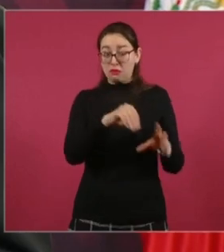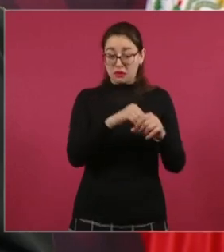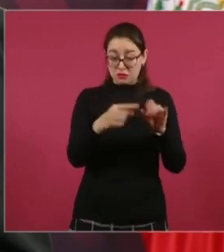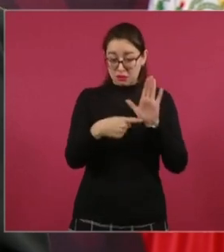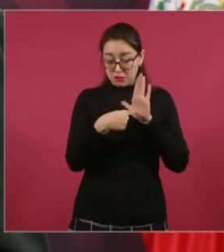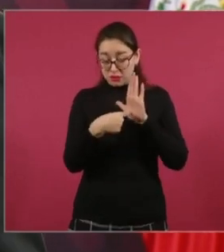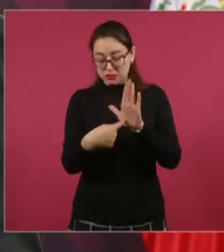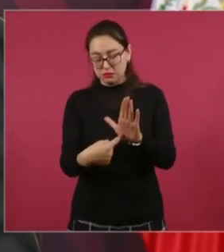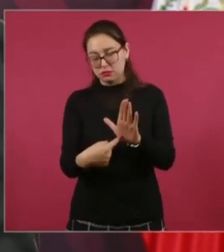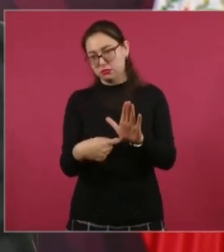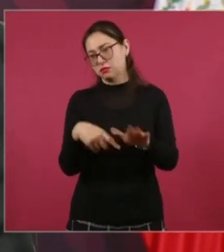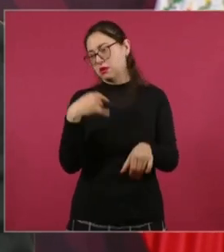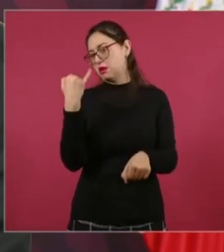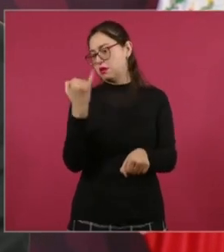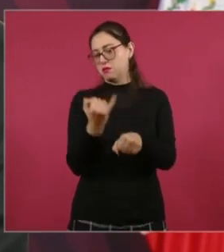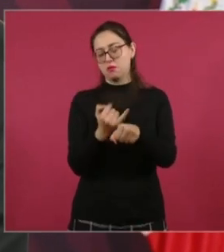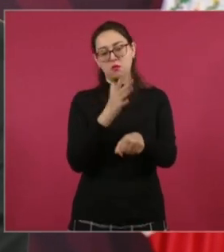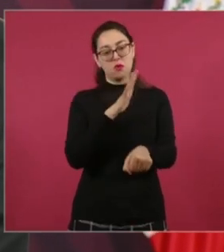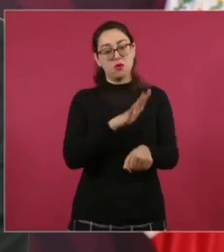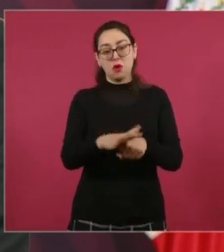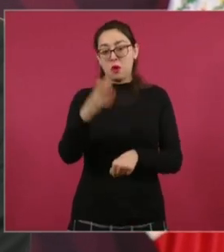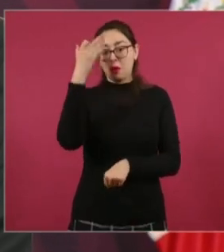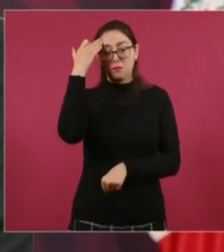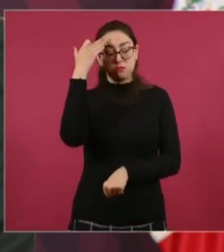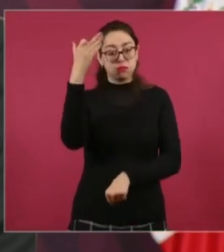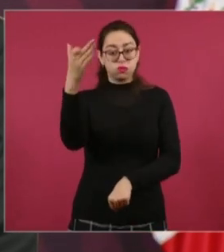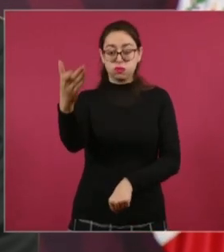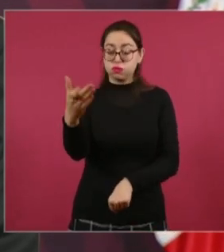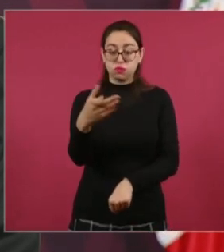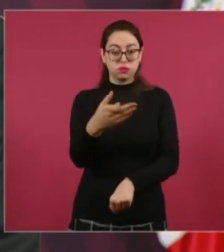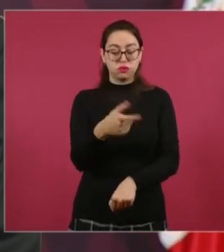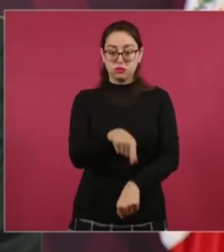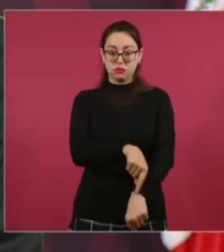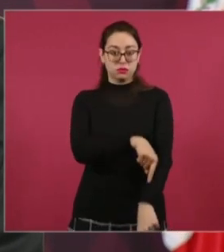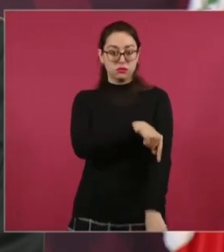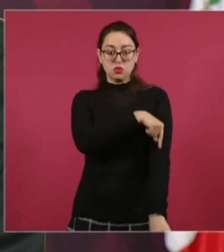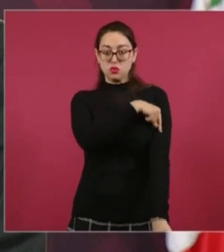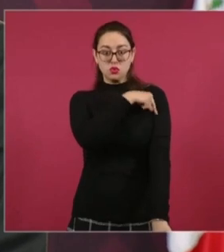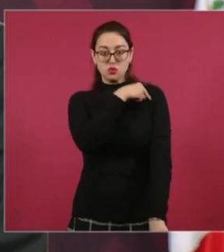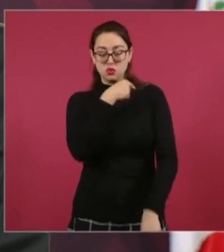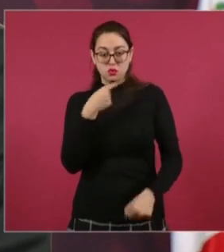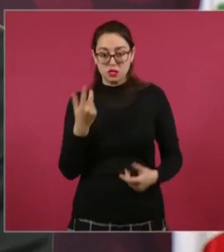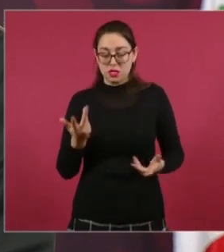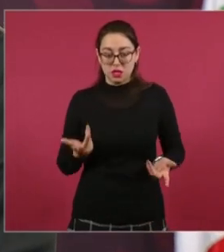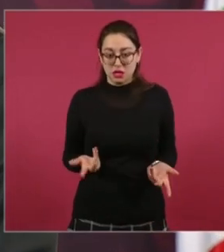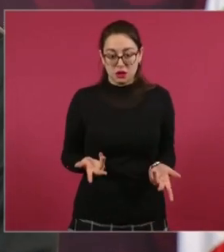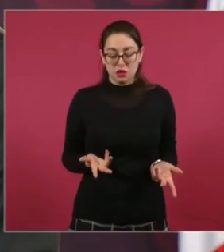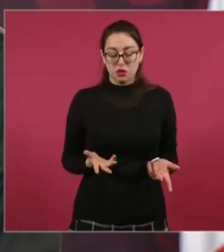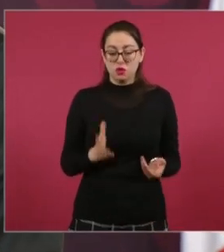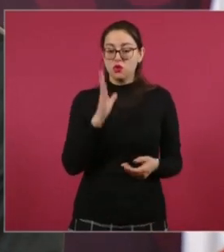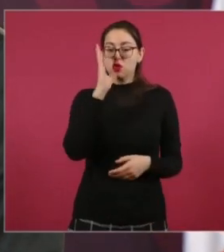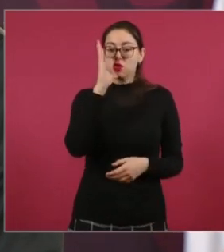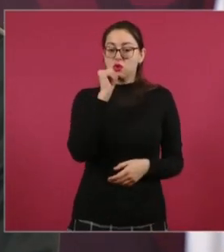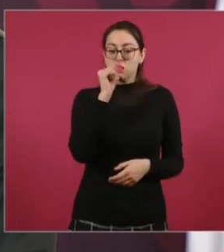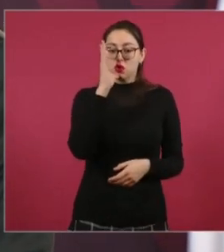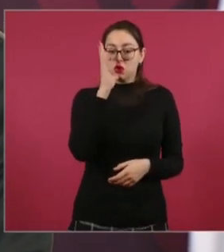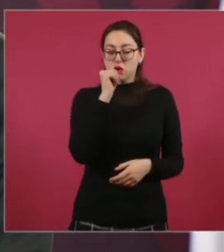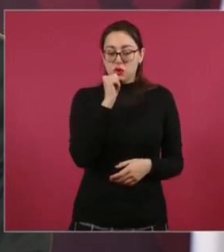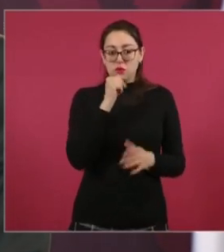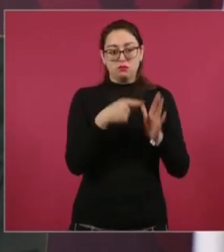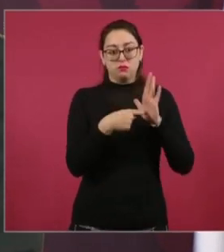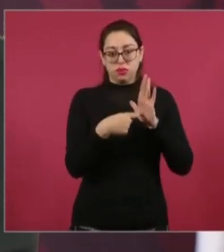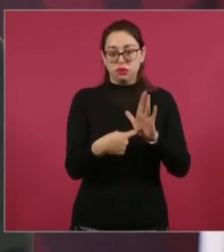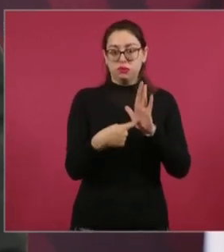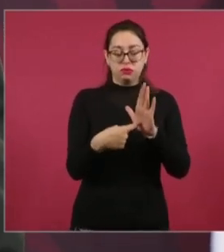mentiras en contra nuestra, aunque se